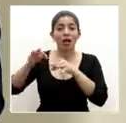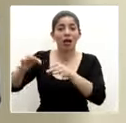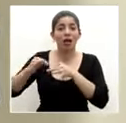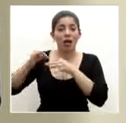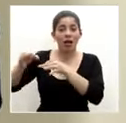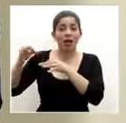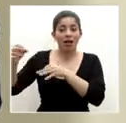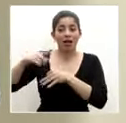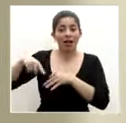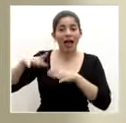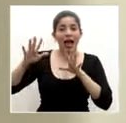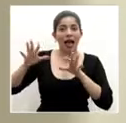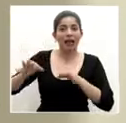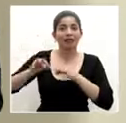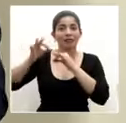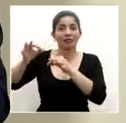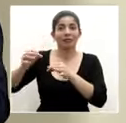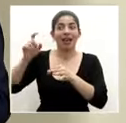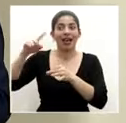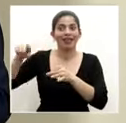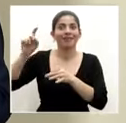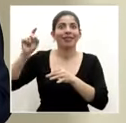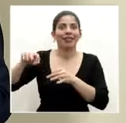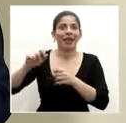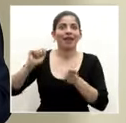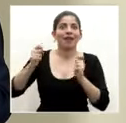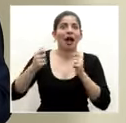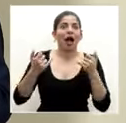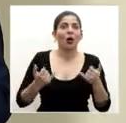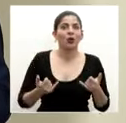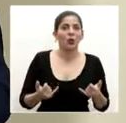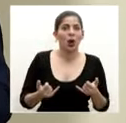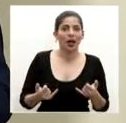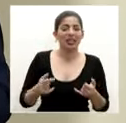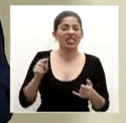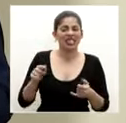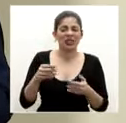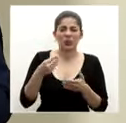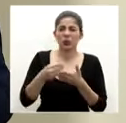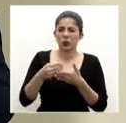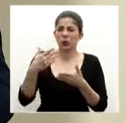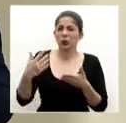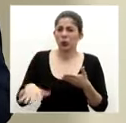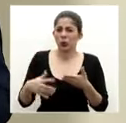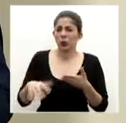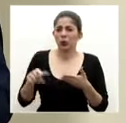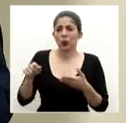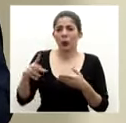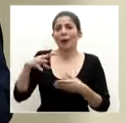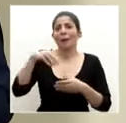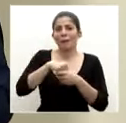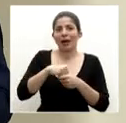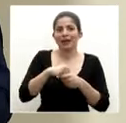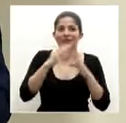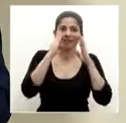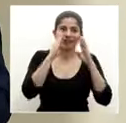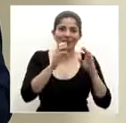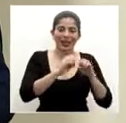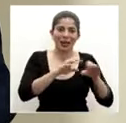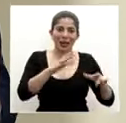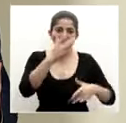¿verdad?, reprogramadas, que vamos a tener que actualizar. Eso va a ser un gran costo, ¿verdad?, y es parte del costo de atender la